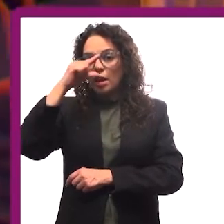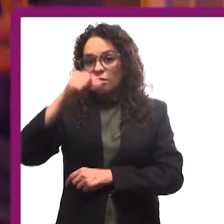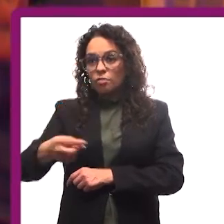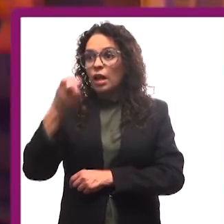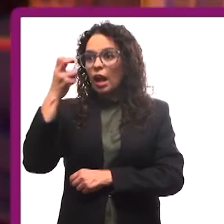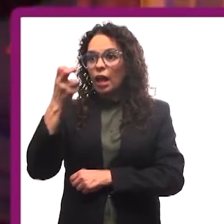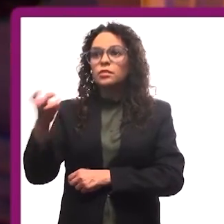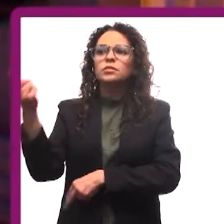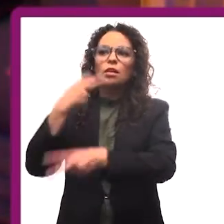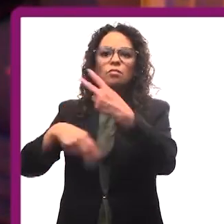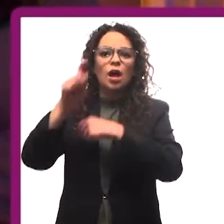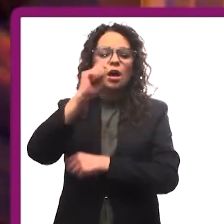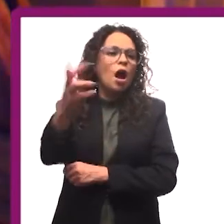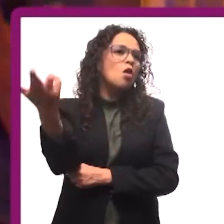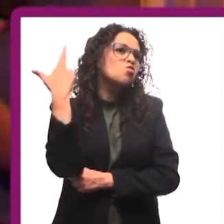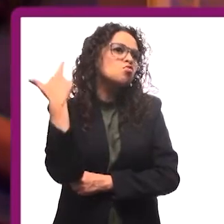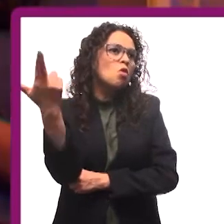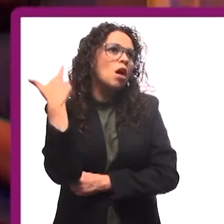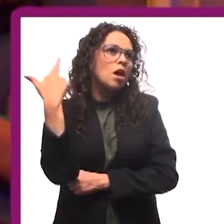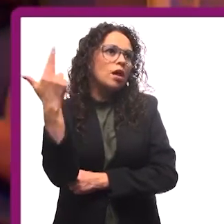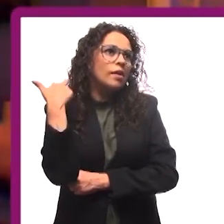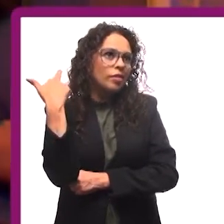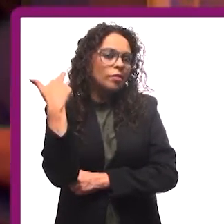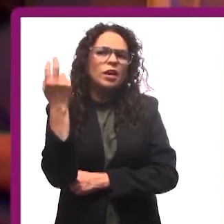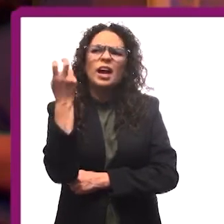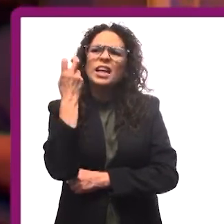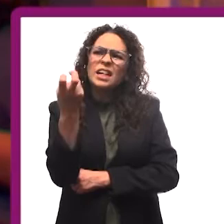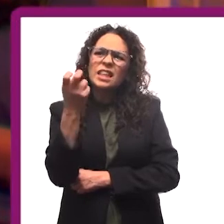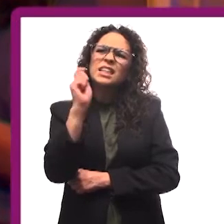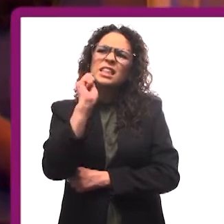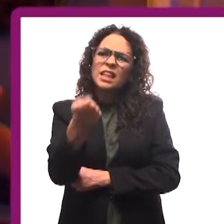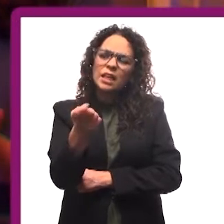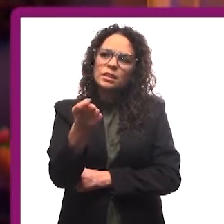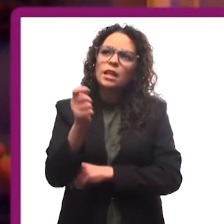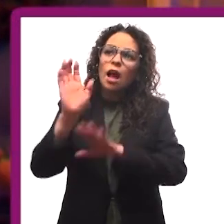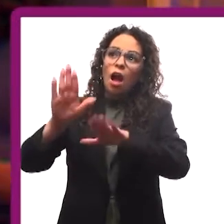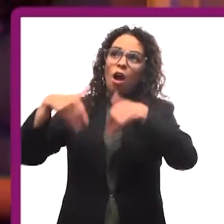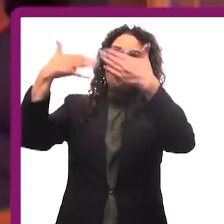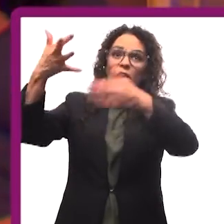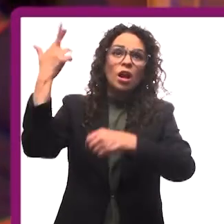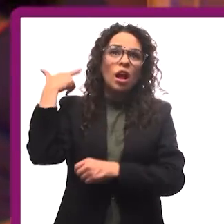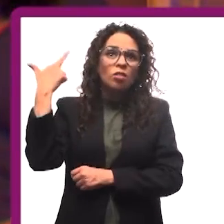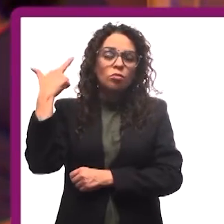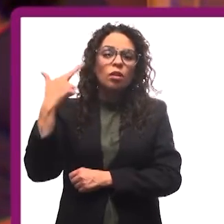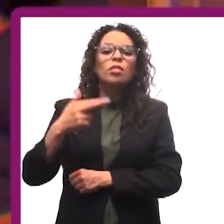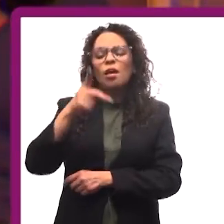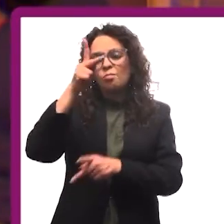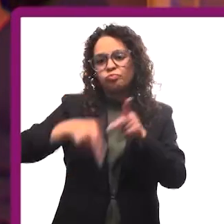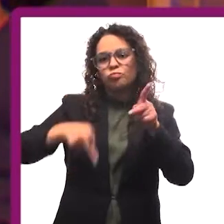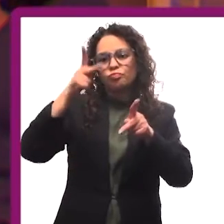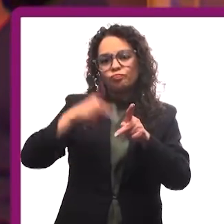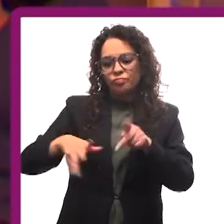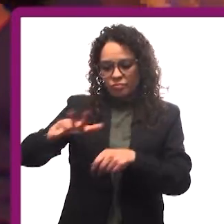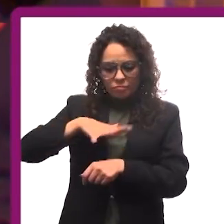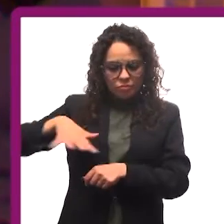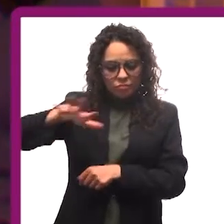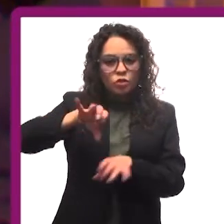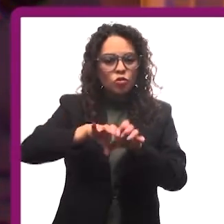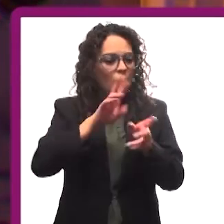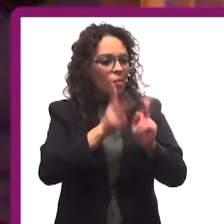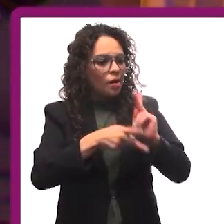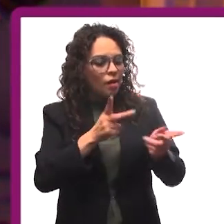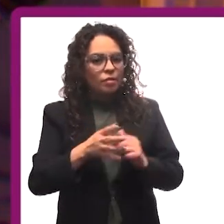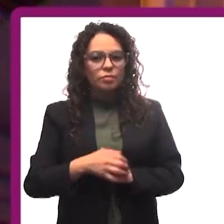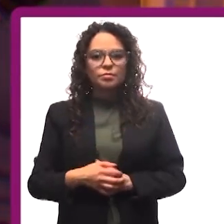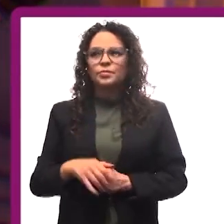aparecía el ruido, que no es más que un elemento externo que afecta la transmisión del mensaje. Cierto. Me acuerdo